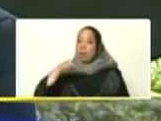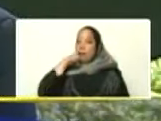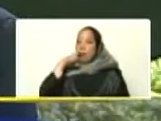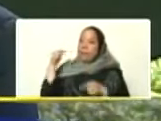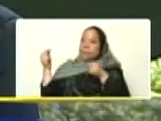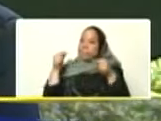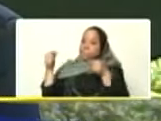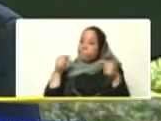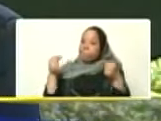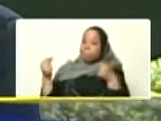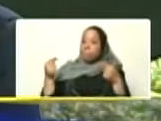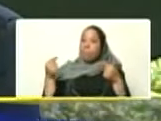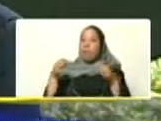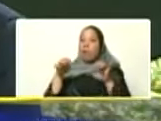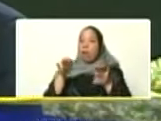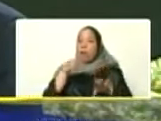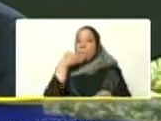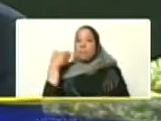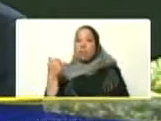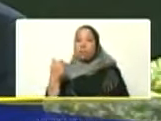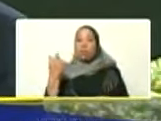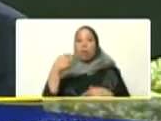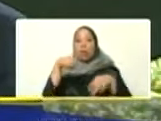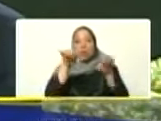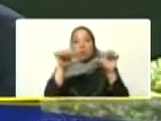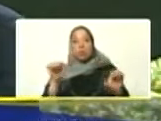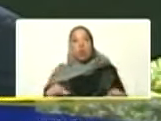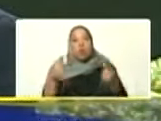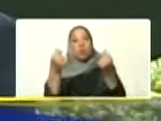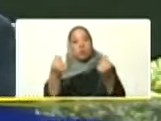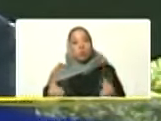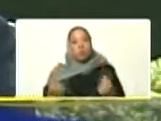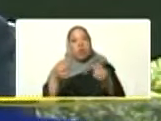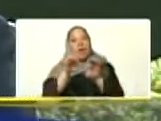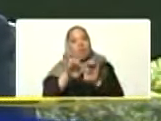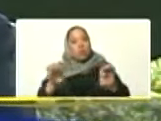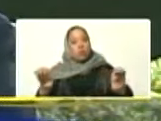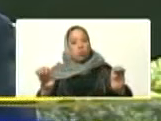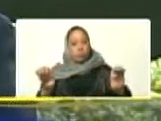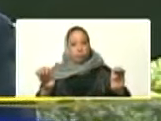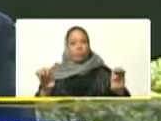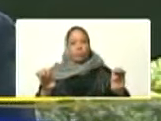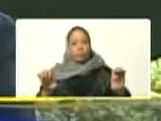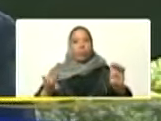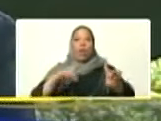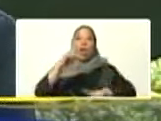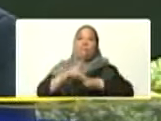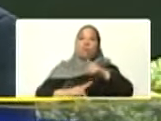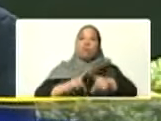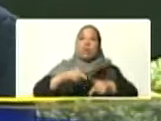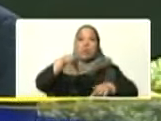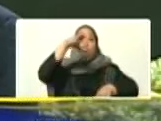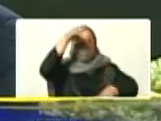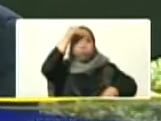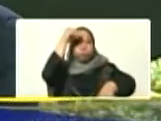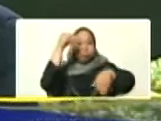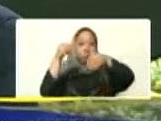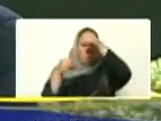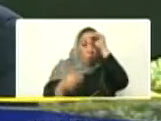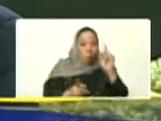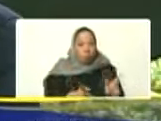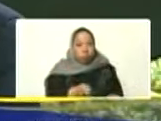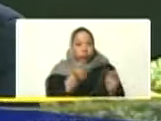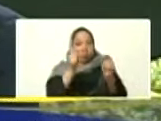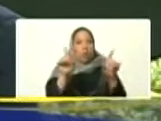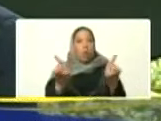proceso educativo garantizar la infraestructura y los recursos para la educación, para el proceso de aprendizaje. Asimismo ocurre para